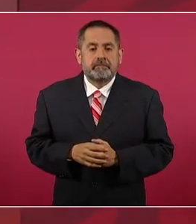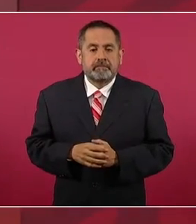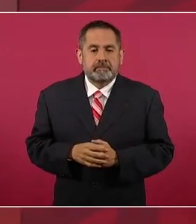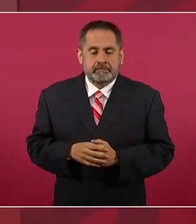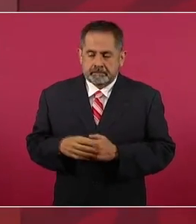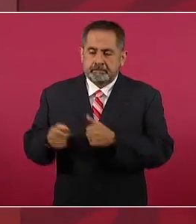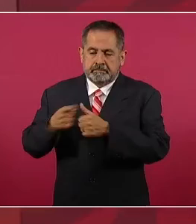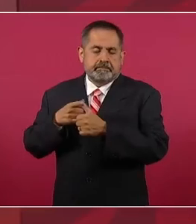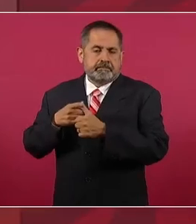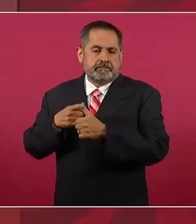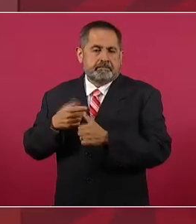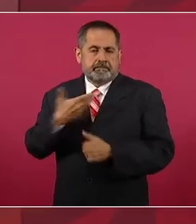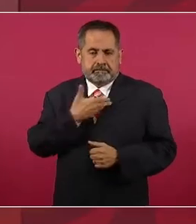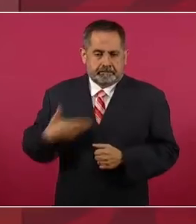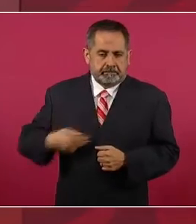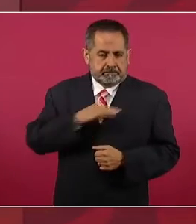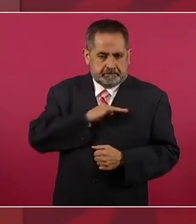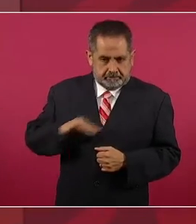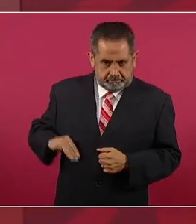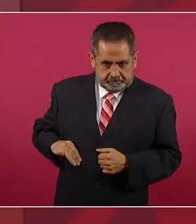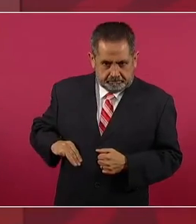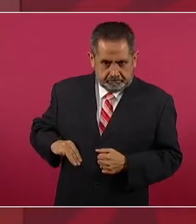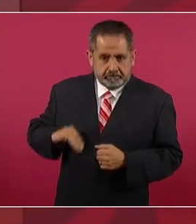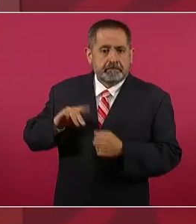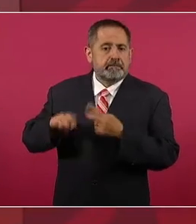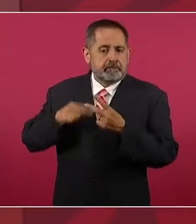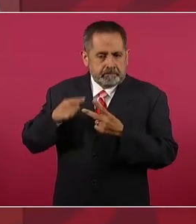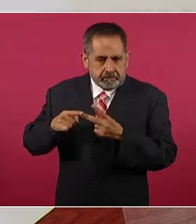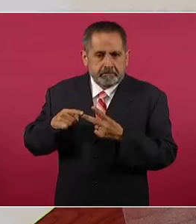después que fue presidenta municipal.